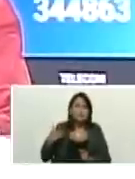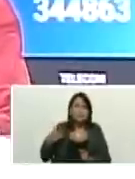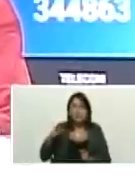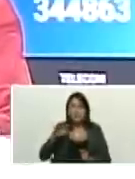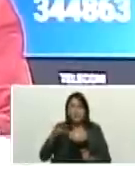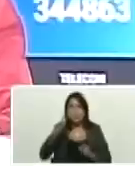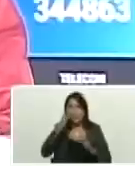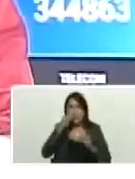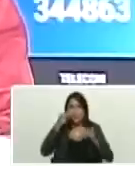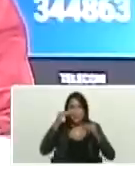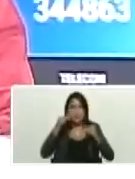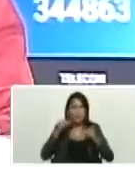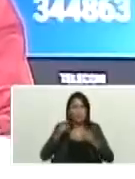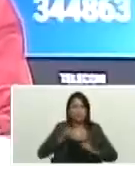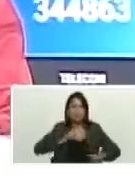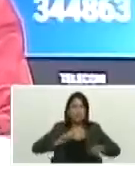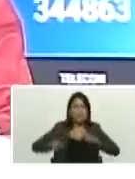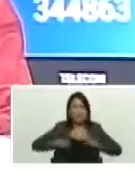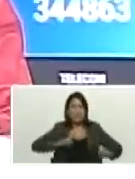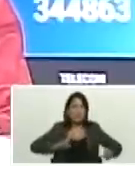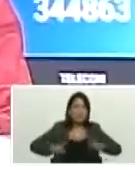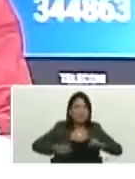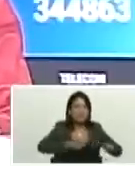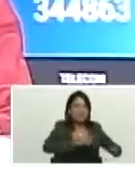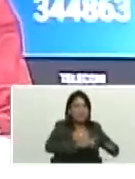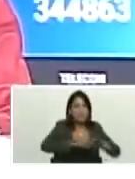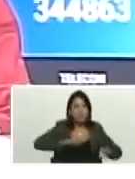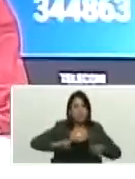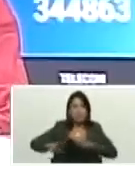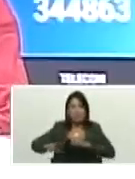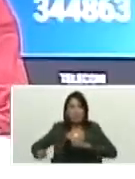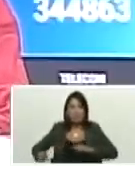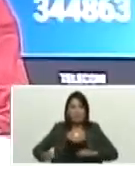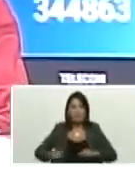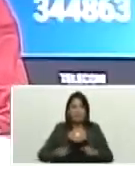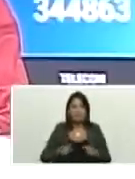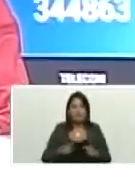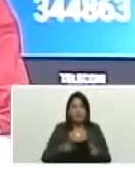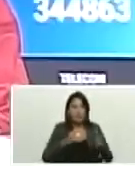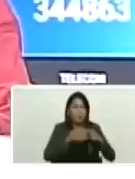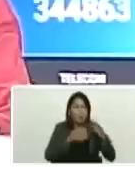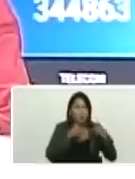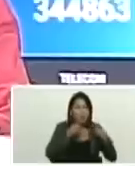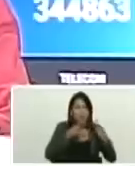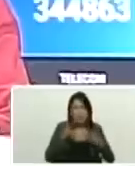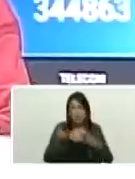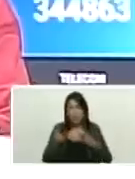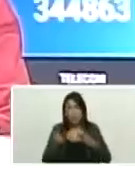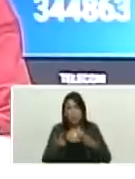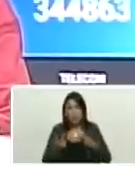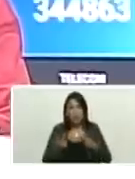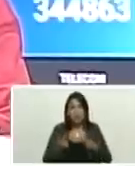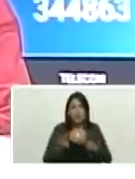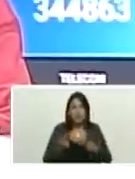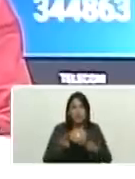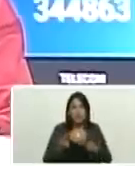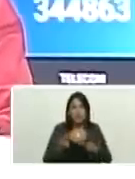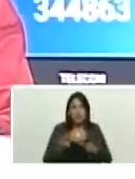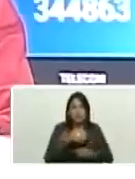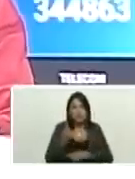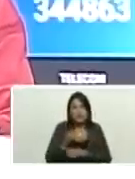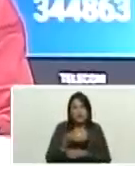y proimperialista, dirigida por una clase política y una clase económica vendepatria,